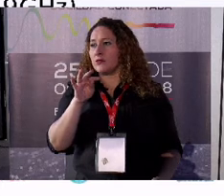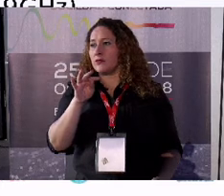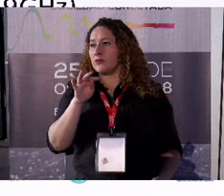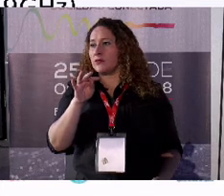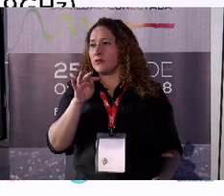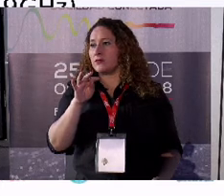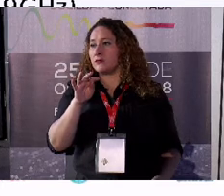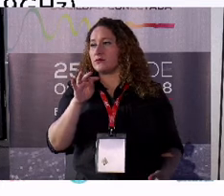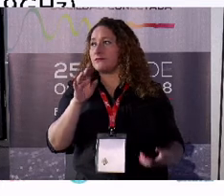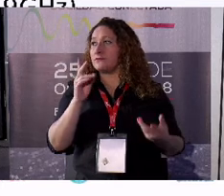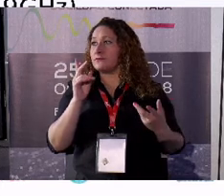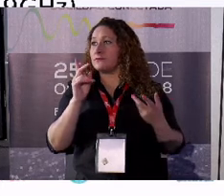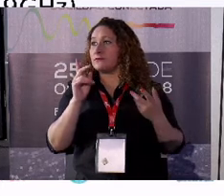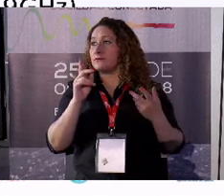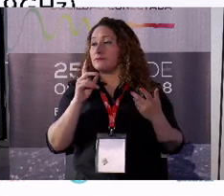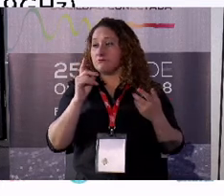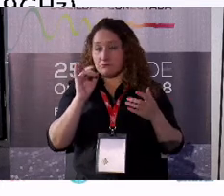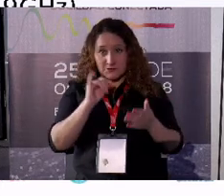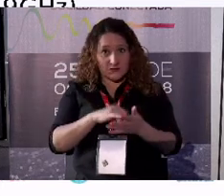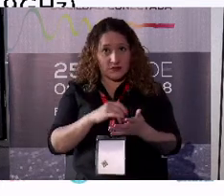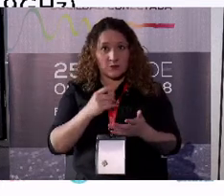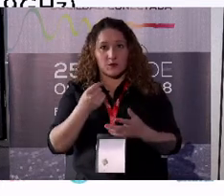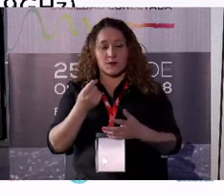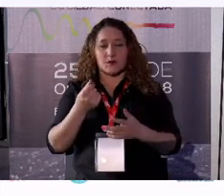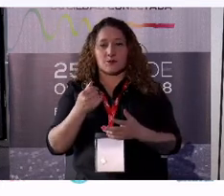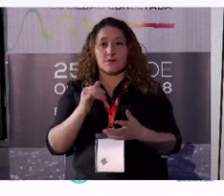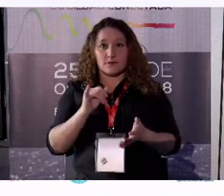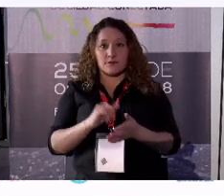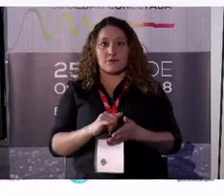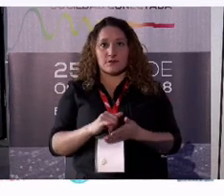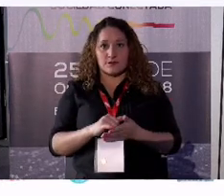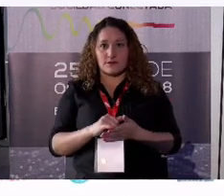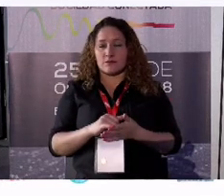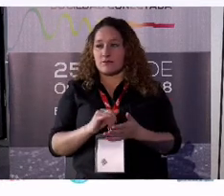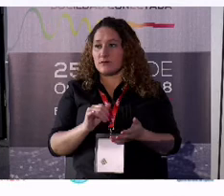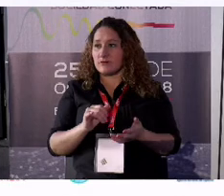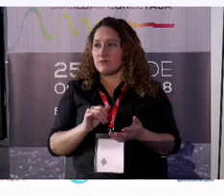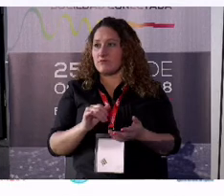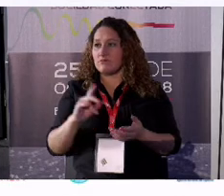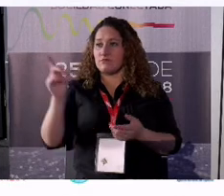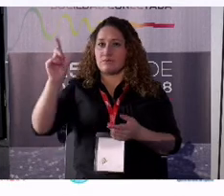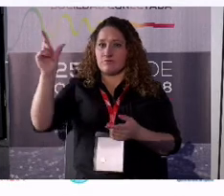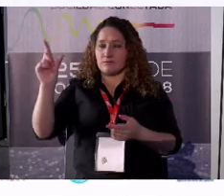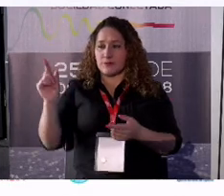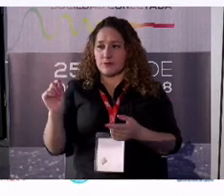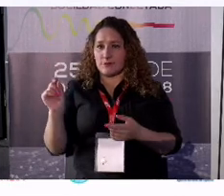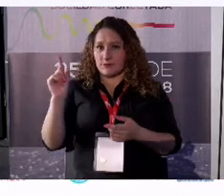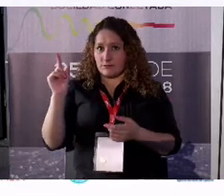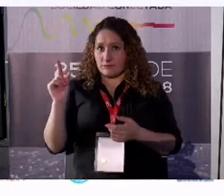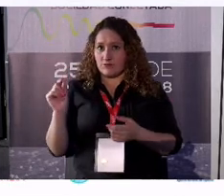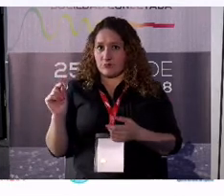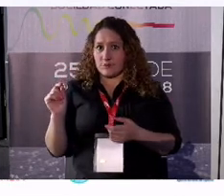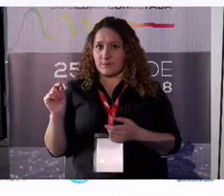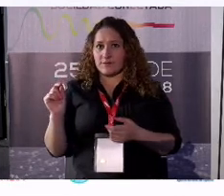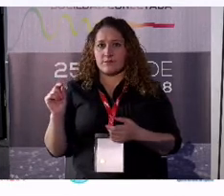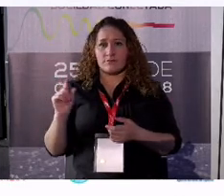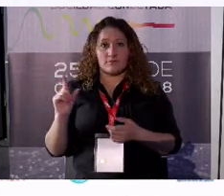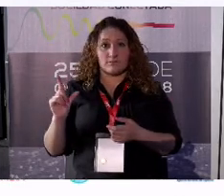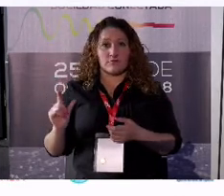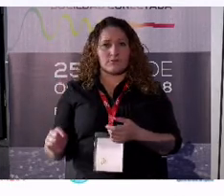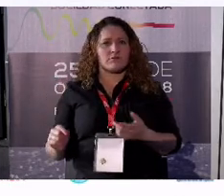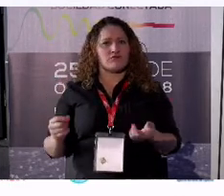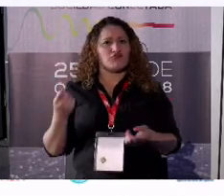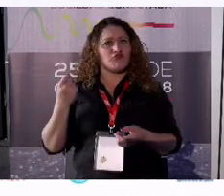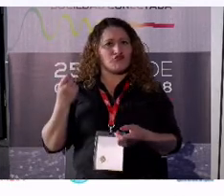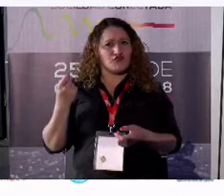28 a ese precio o a ese indicador. Italia. Recientemente terminó una